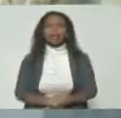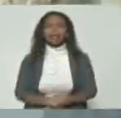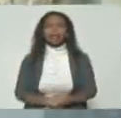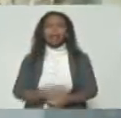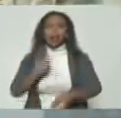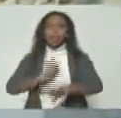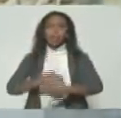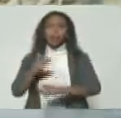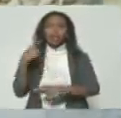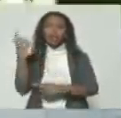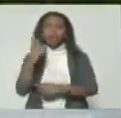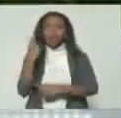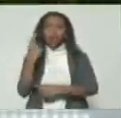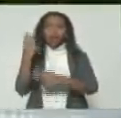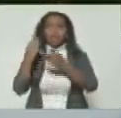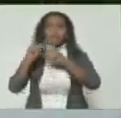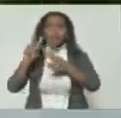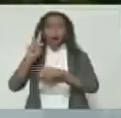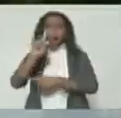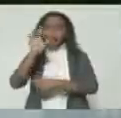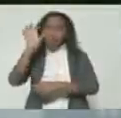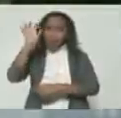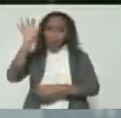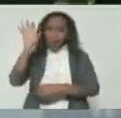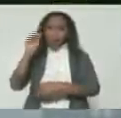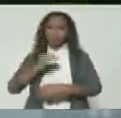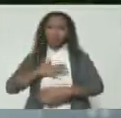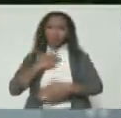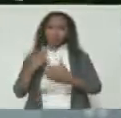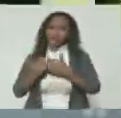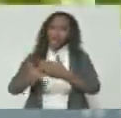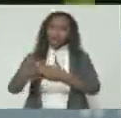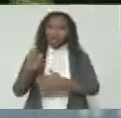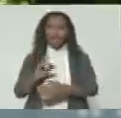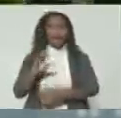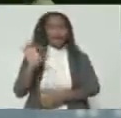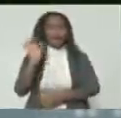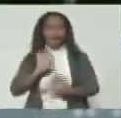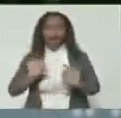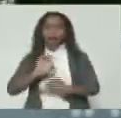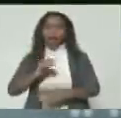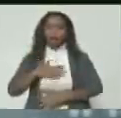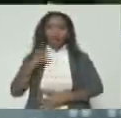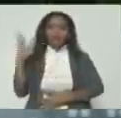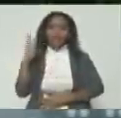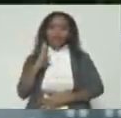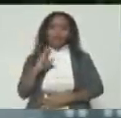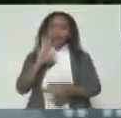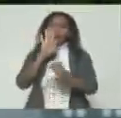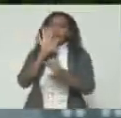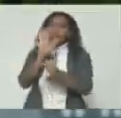porque solo con paz un país puede avanzar. Nadie puede venir a taparear.